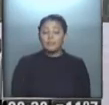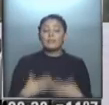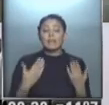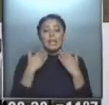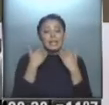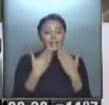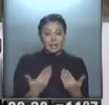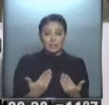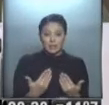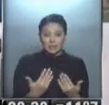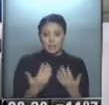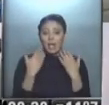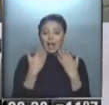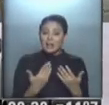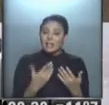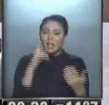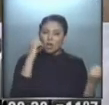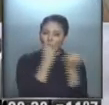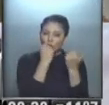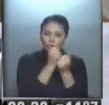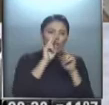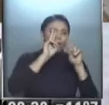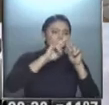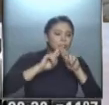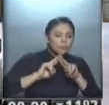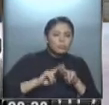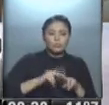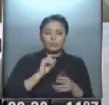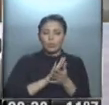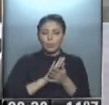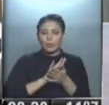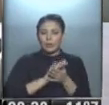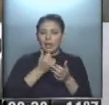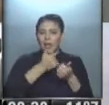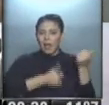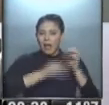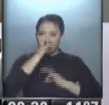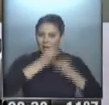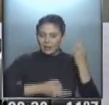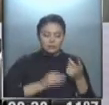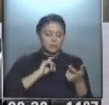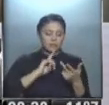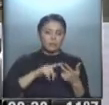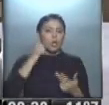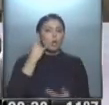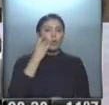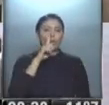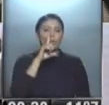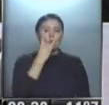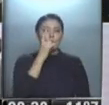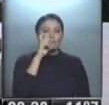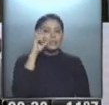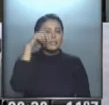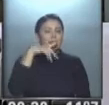gracias a que a un buen control de su glucemia y un buen